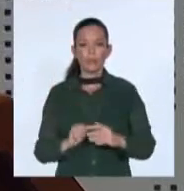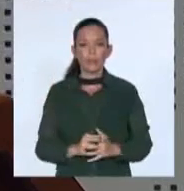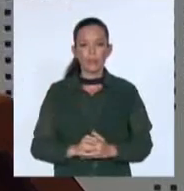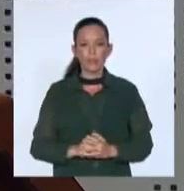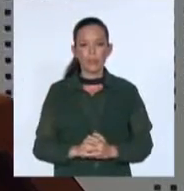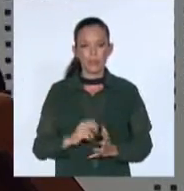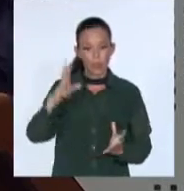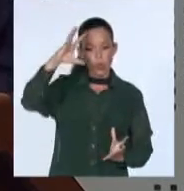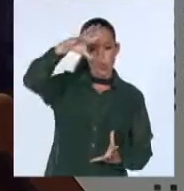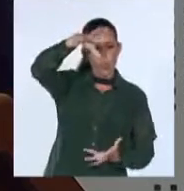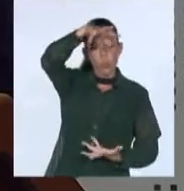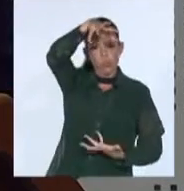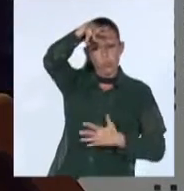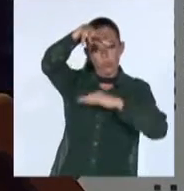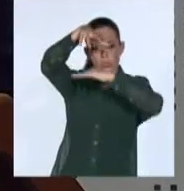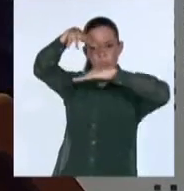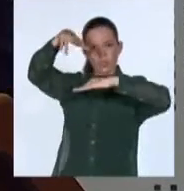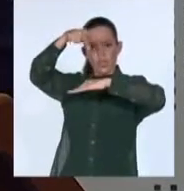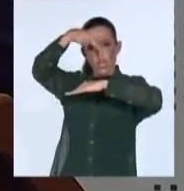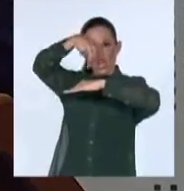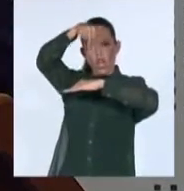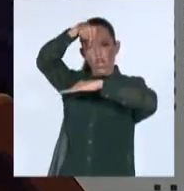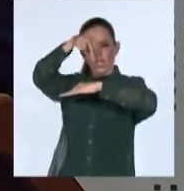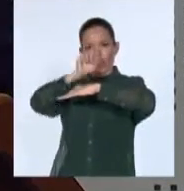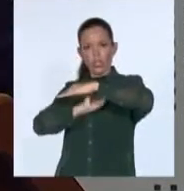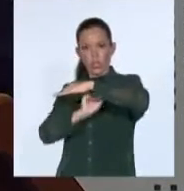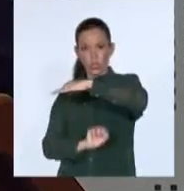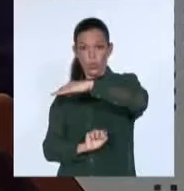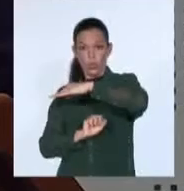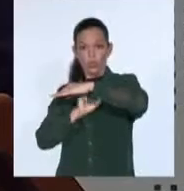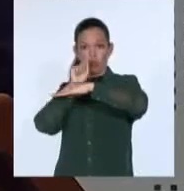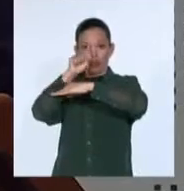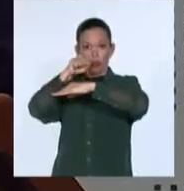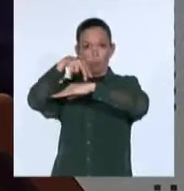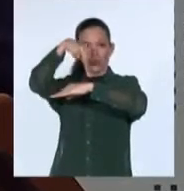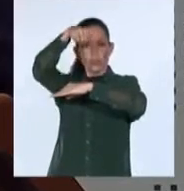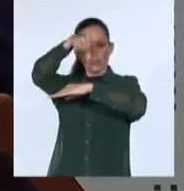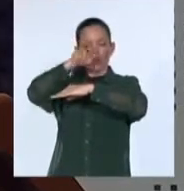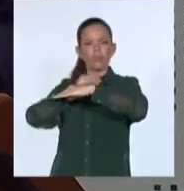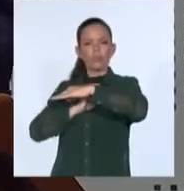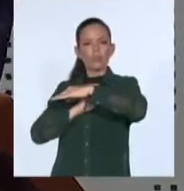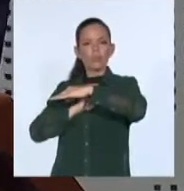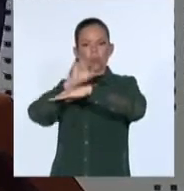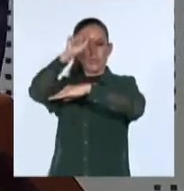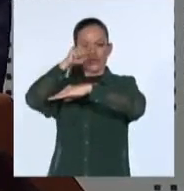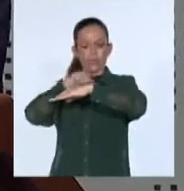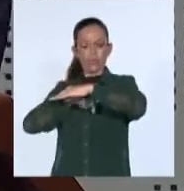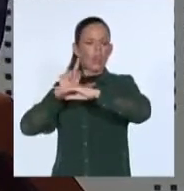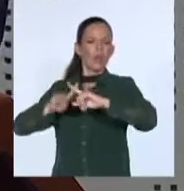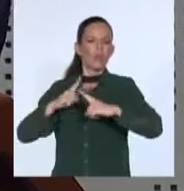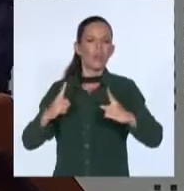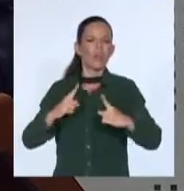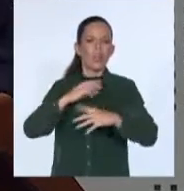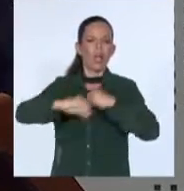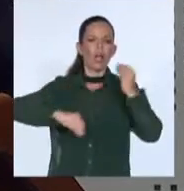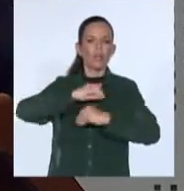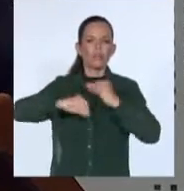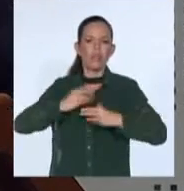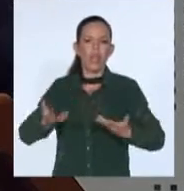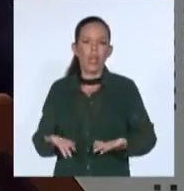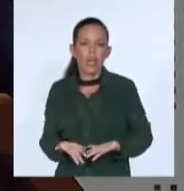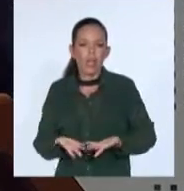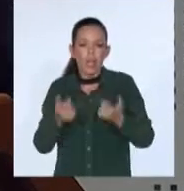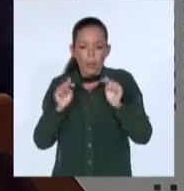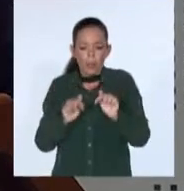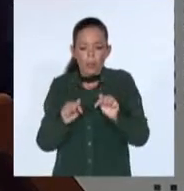ese mundo, ¿por qué está cambiando? Porque vivió un momento culminante que fue el momento de la